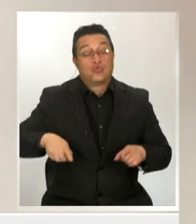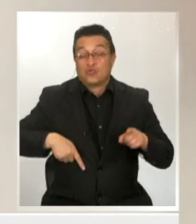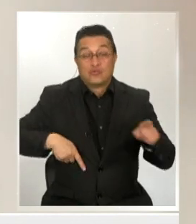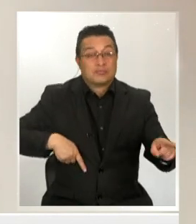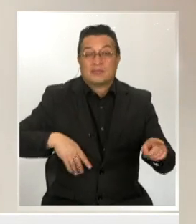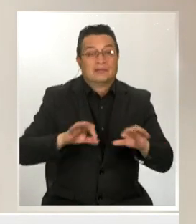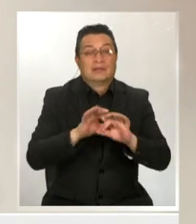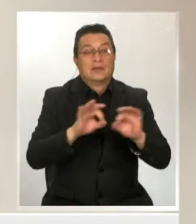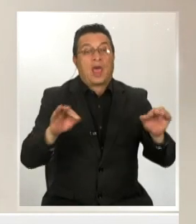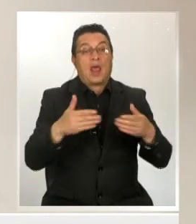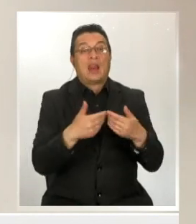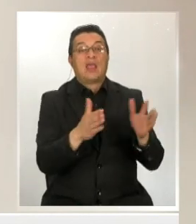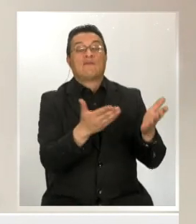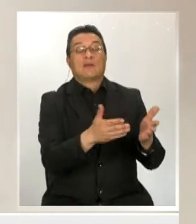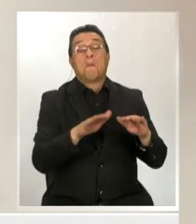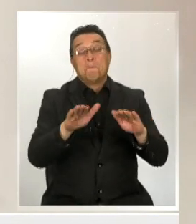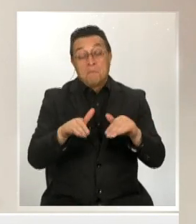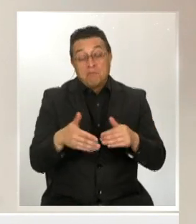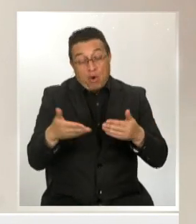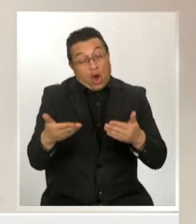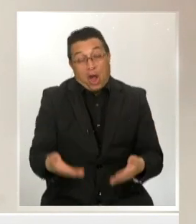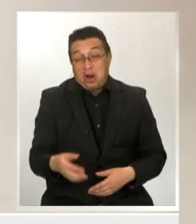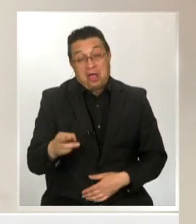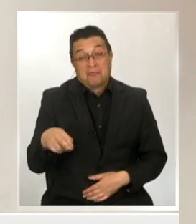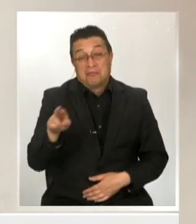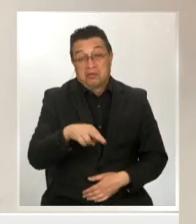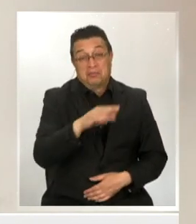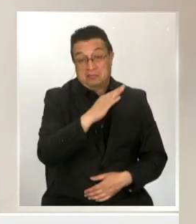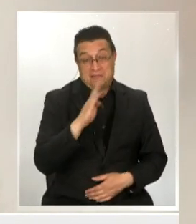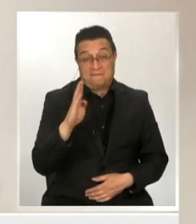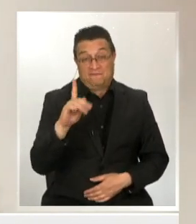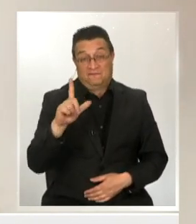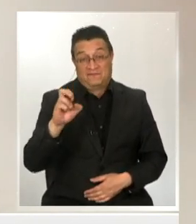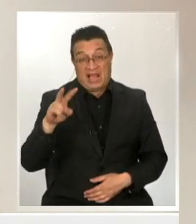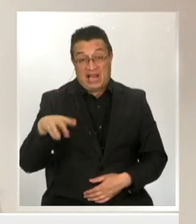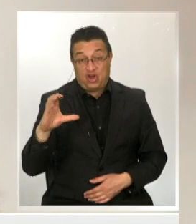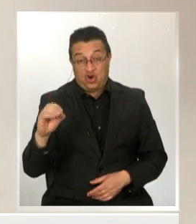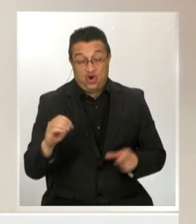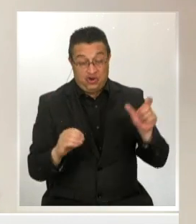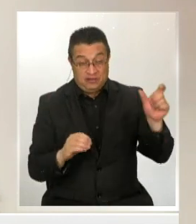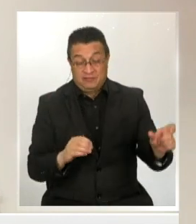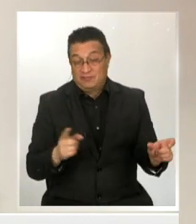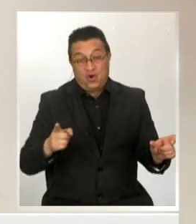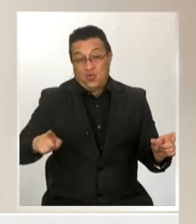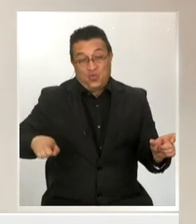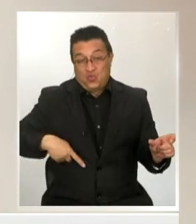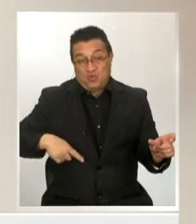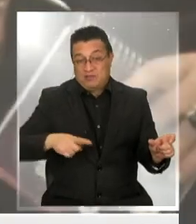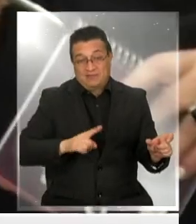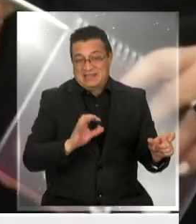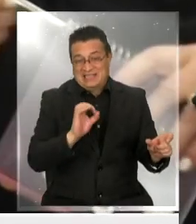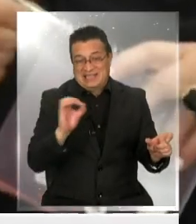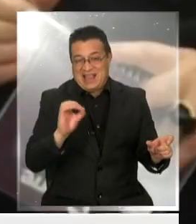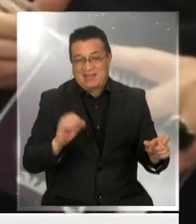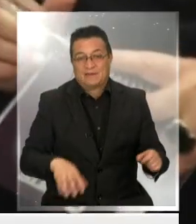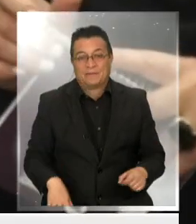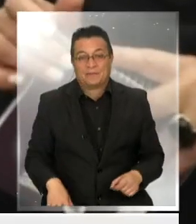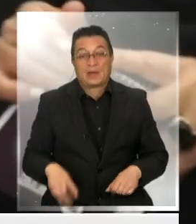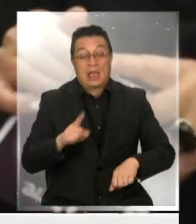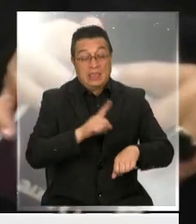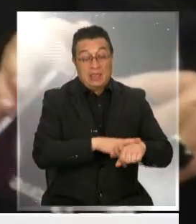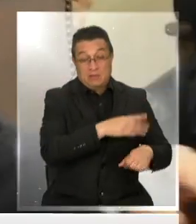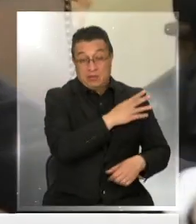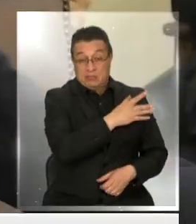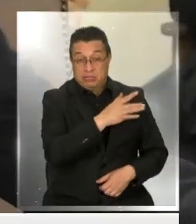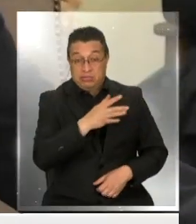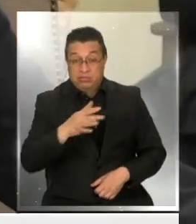representada. Lo mismo ocurrirá en este caso porque Javiera Blanco es también inocente de esta acusación. Debido al tiempo